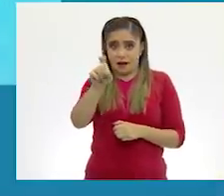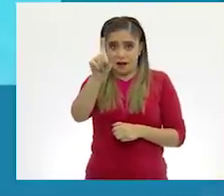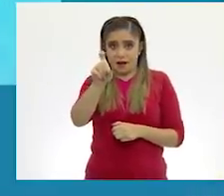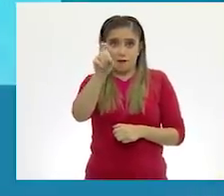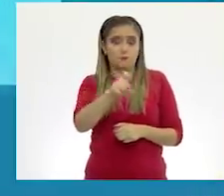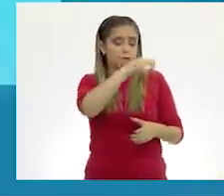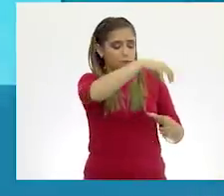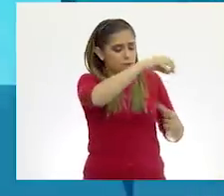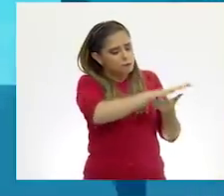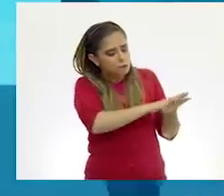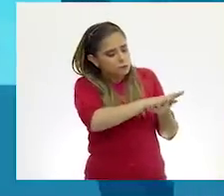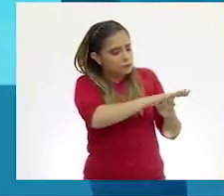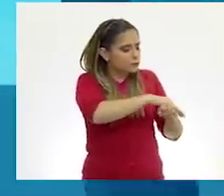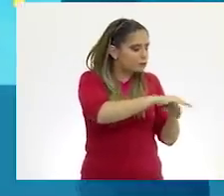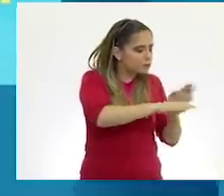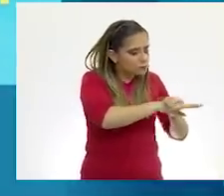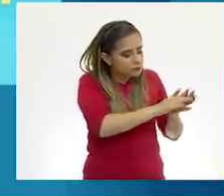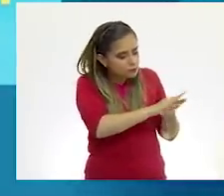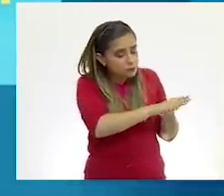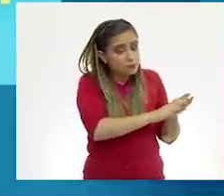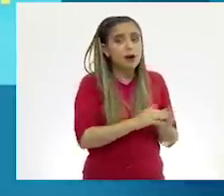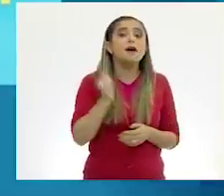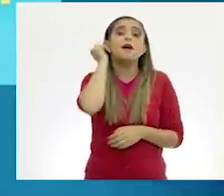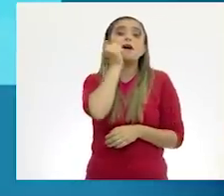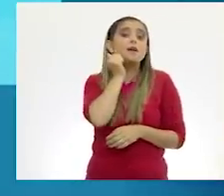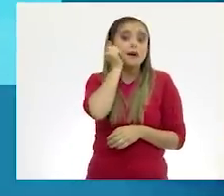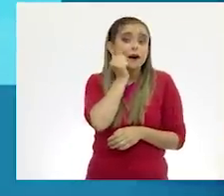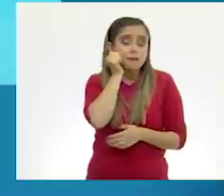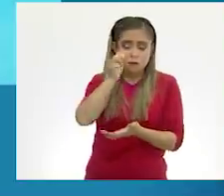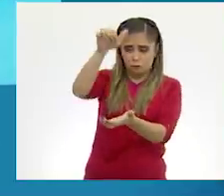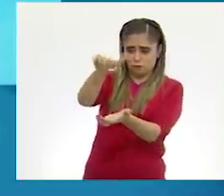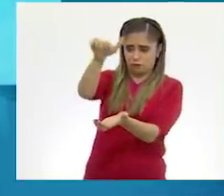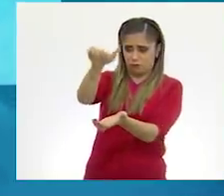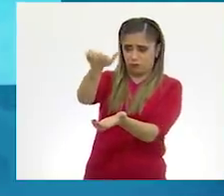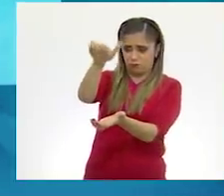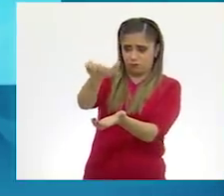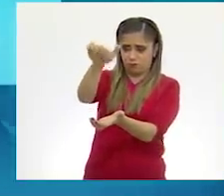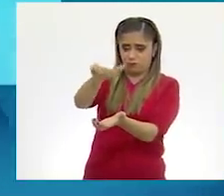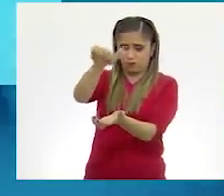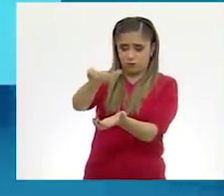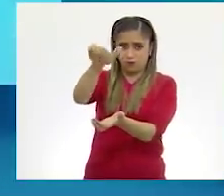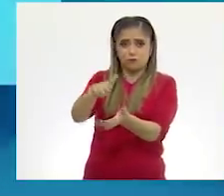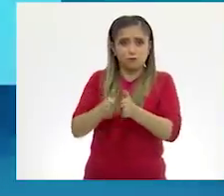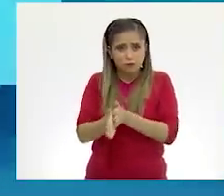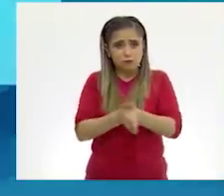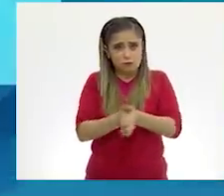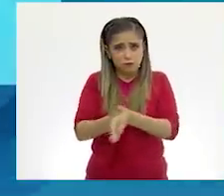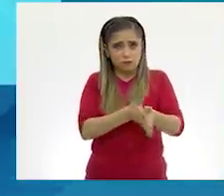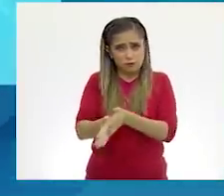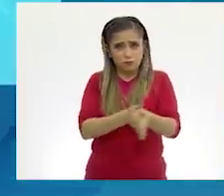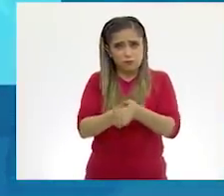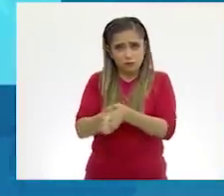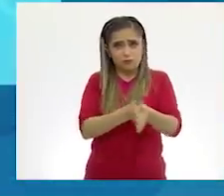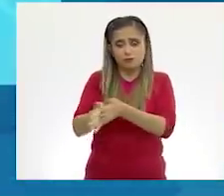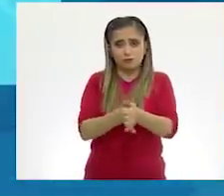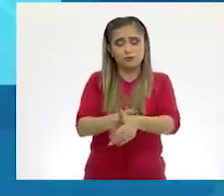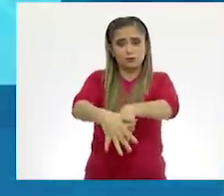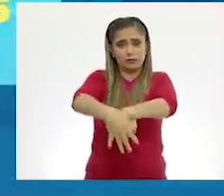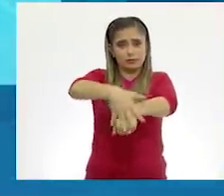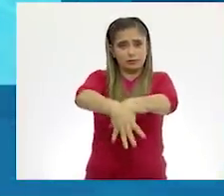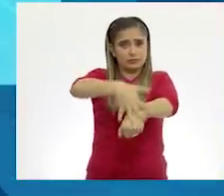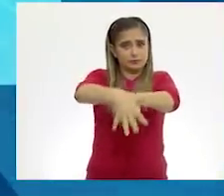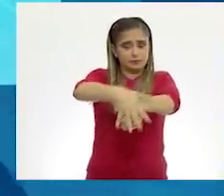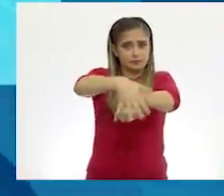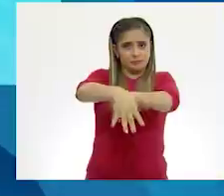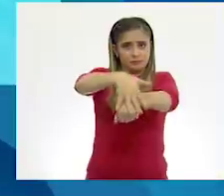manos. Usa suficiente jabón. Frota tus palmas una con la otra. Ahora, frota la palma